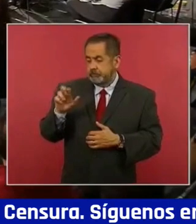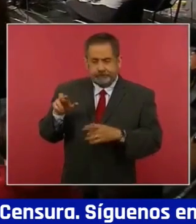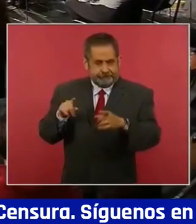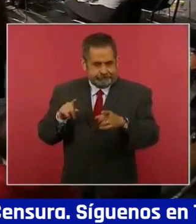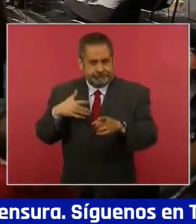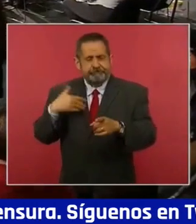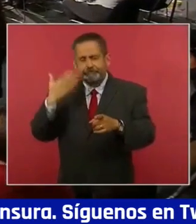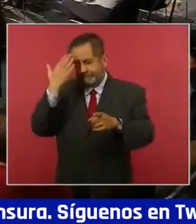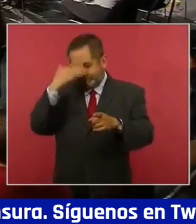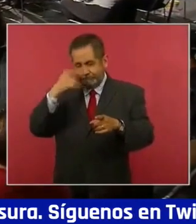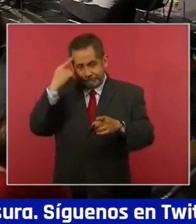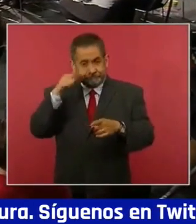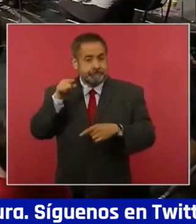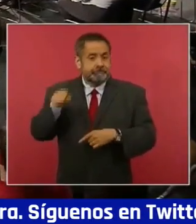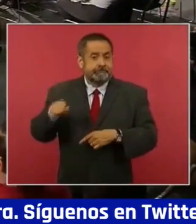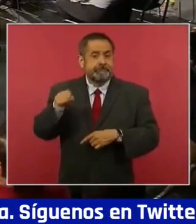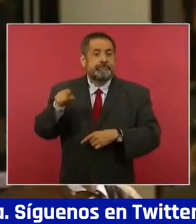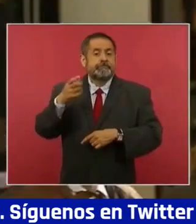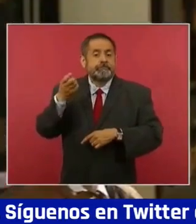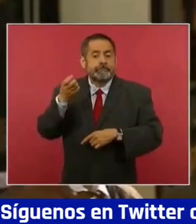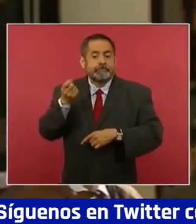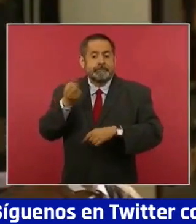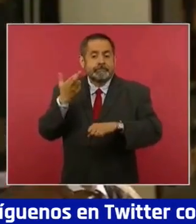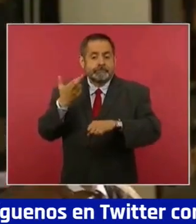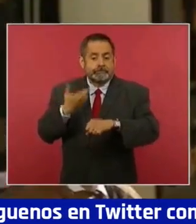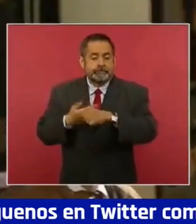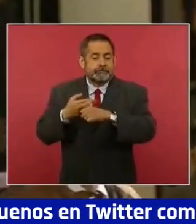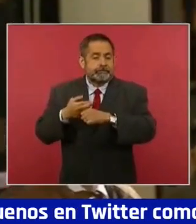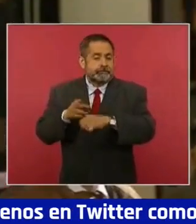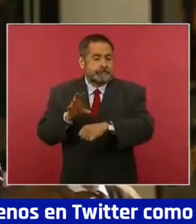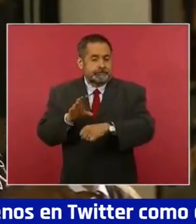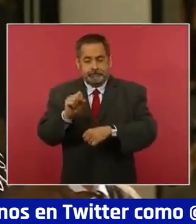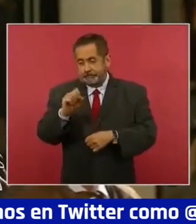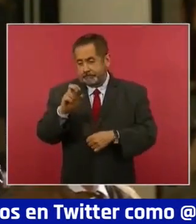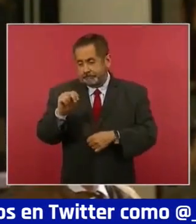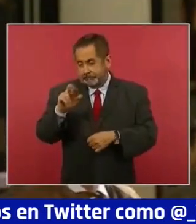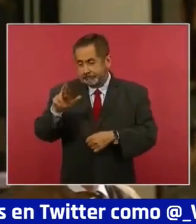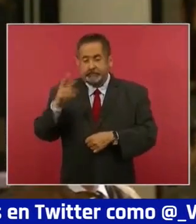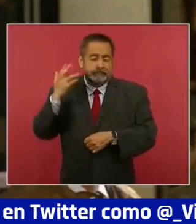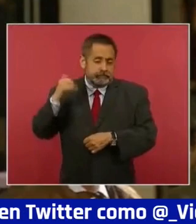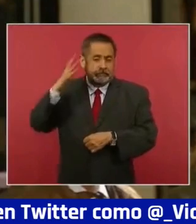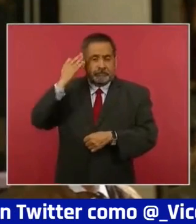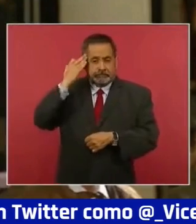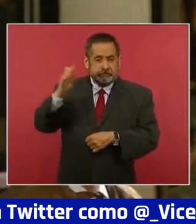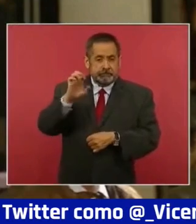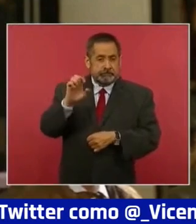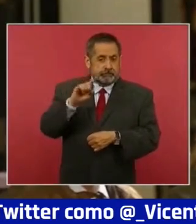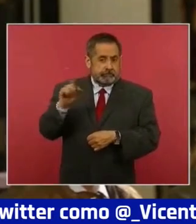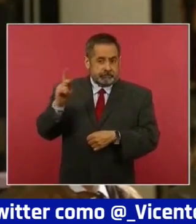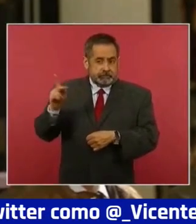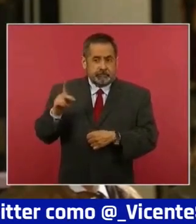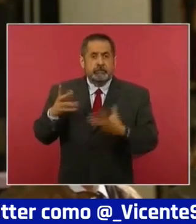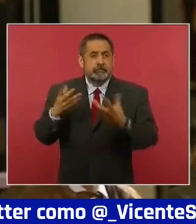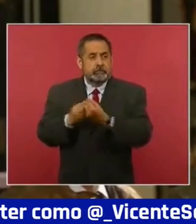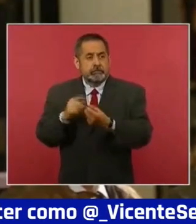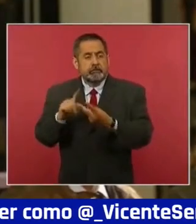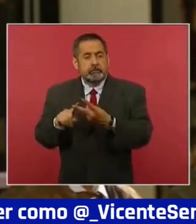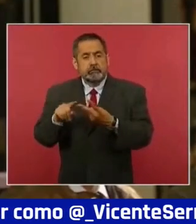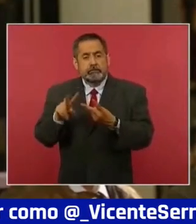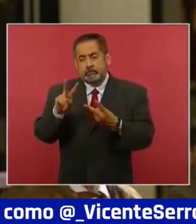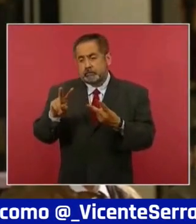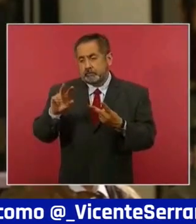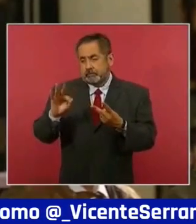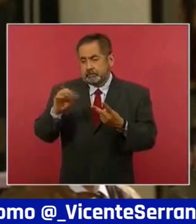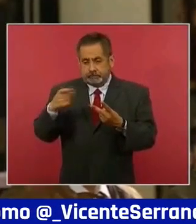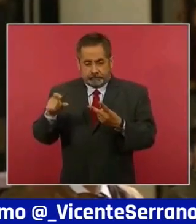señor presidente, fue secretario de Energía con Cedillo y secretario de la Secretaría de Comunicaciones y Transportes con Fox. Ahora